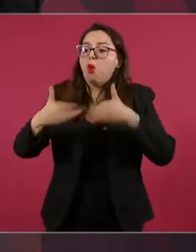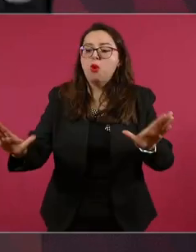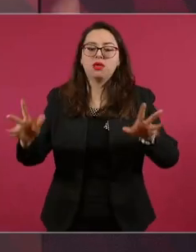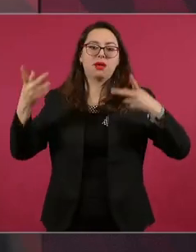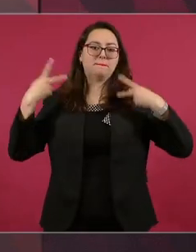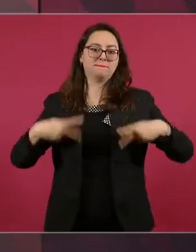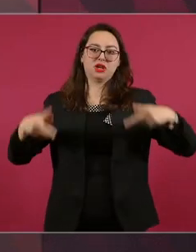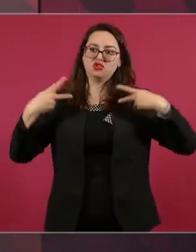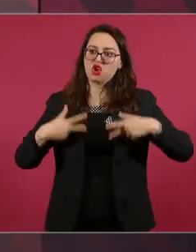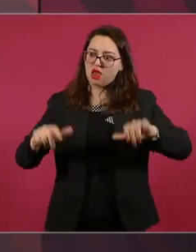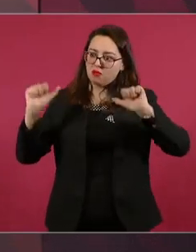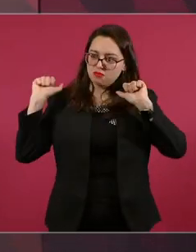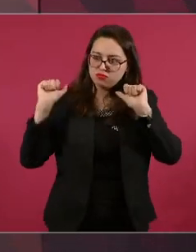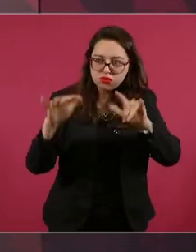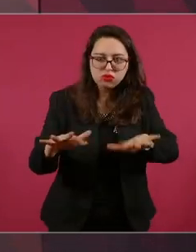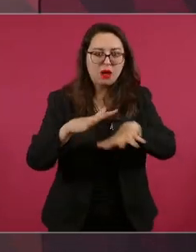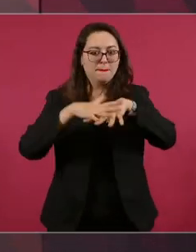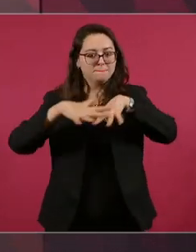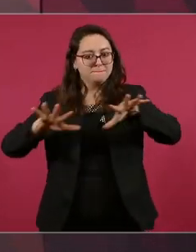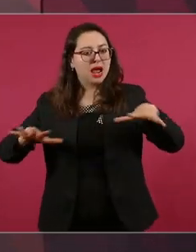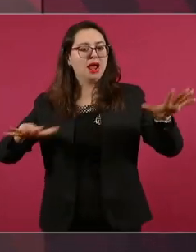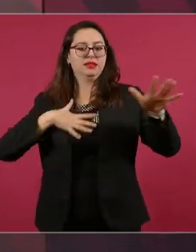disfrutar del mar.